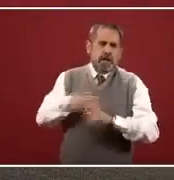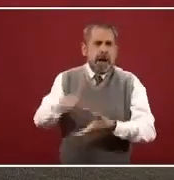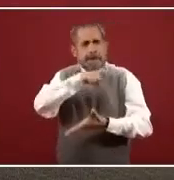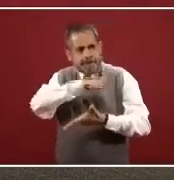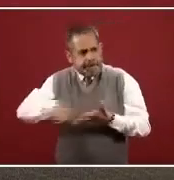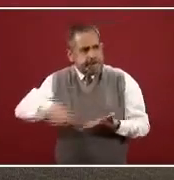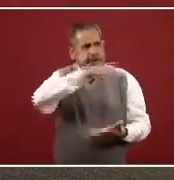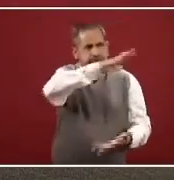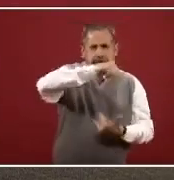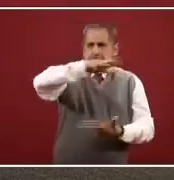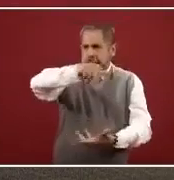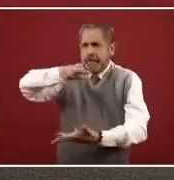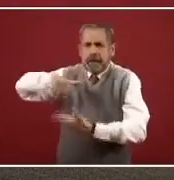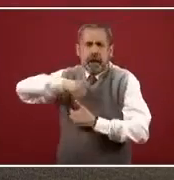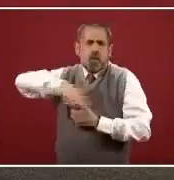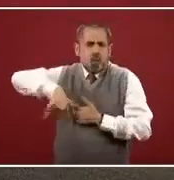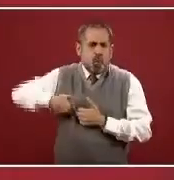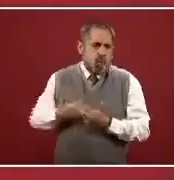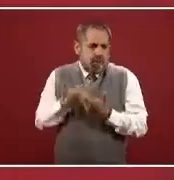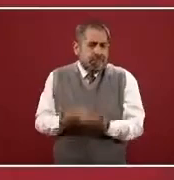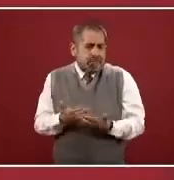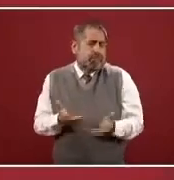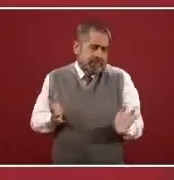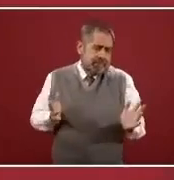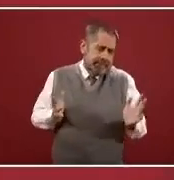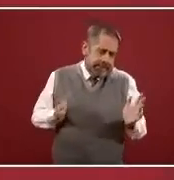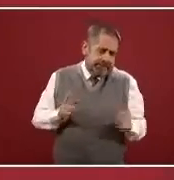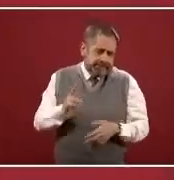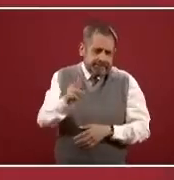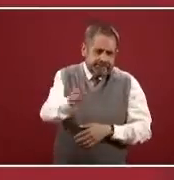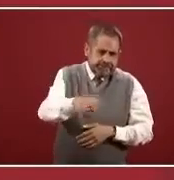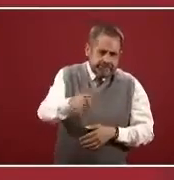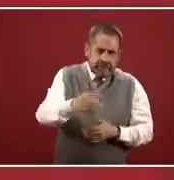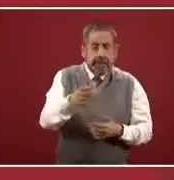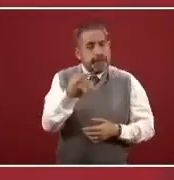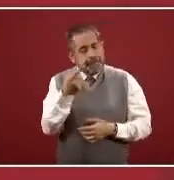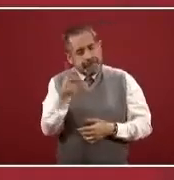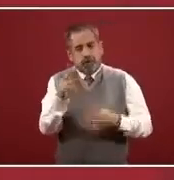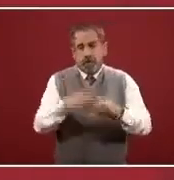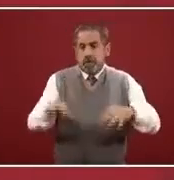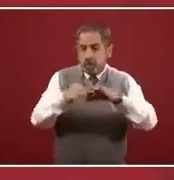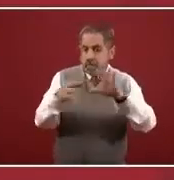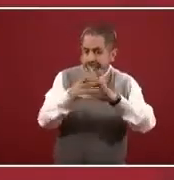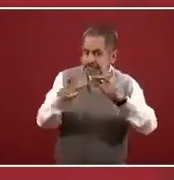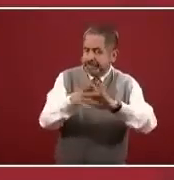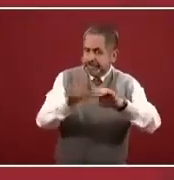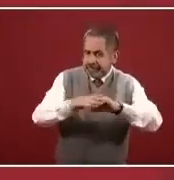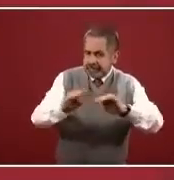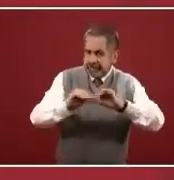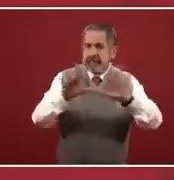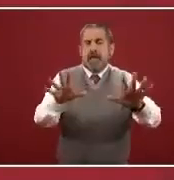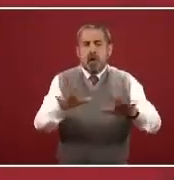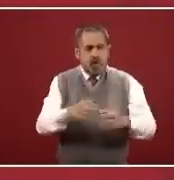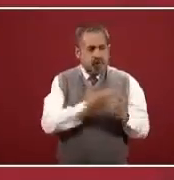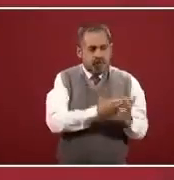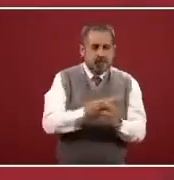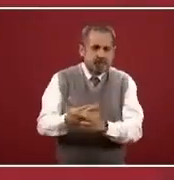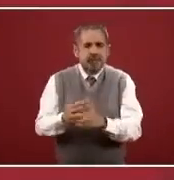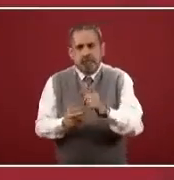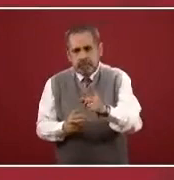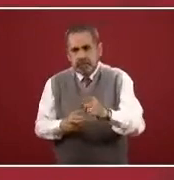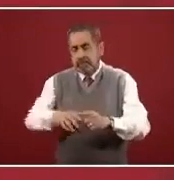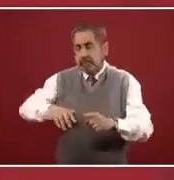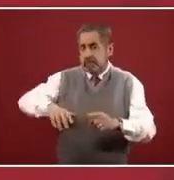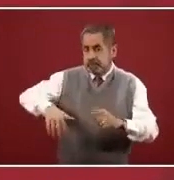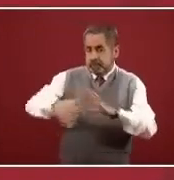insumos. Entonces, digo, esto es muy importante que se aclare y para, como usted menciona,